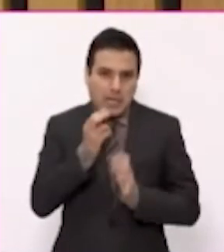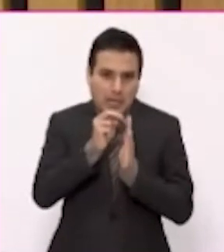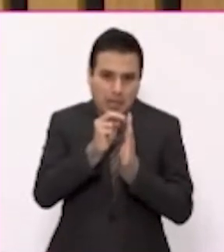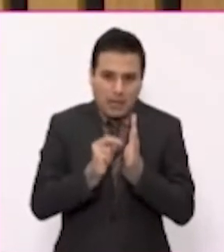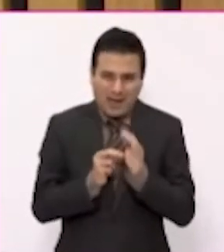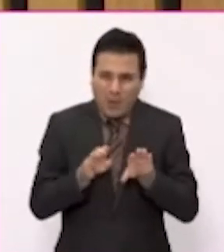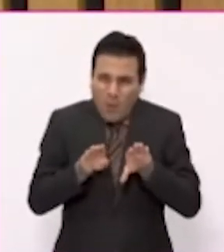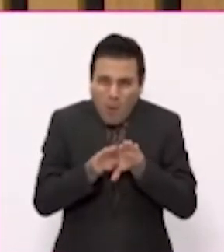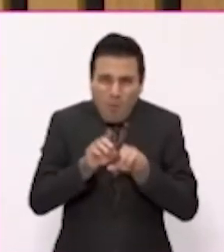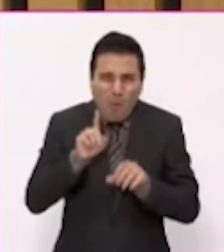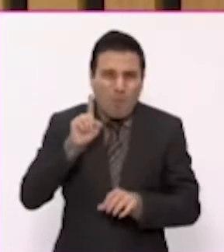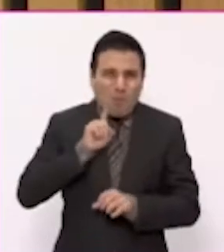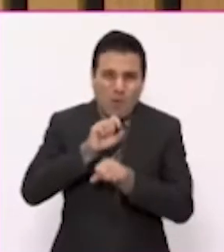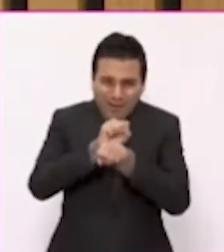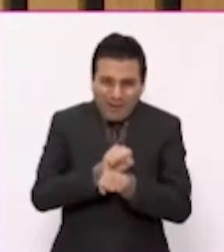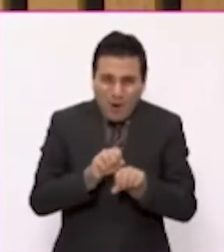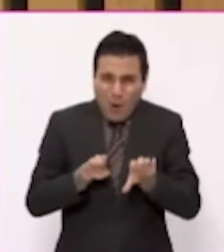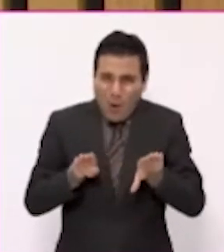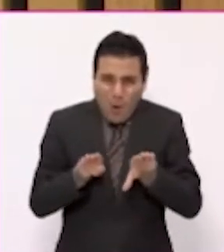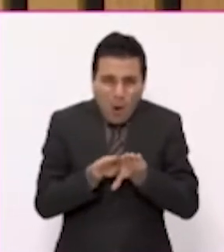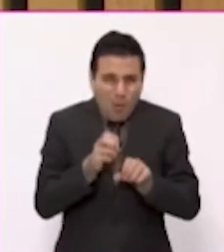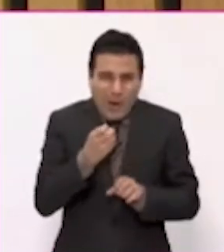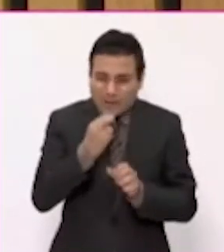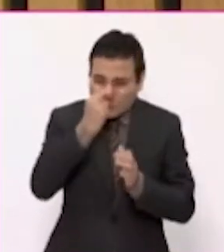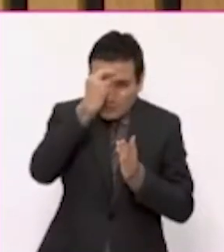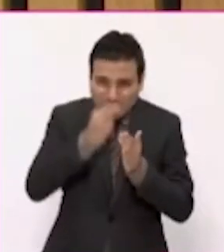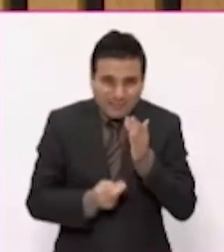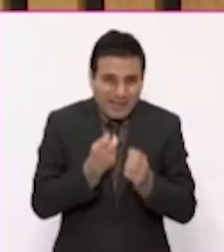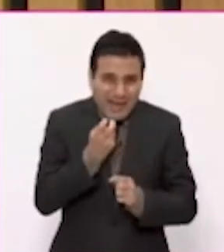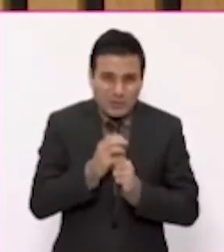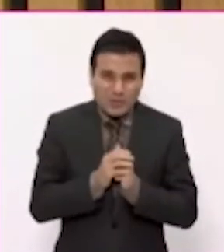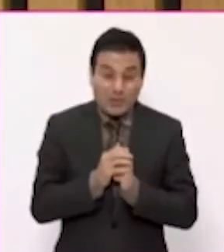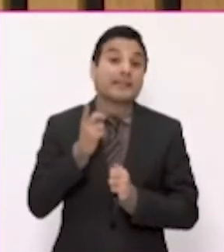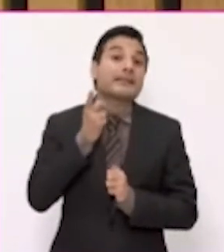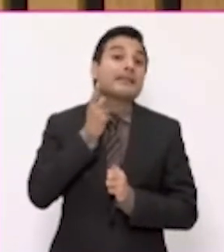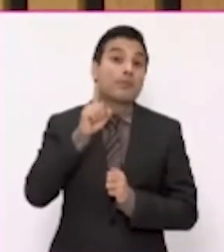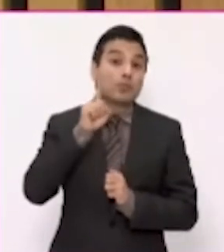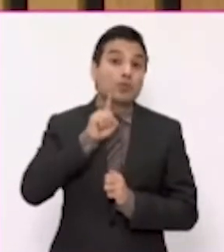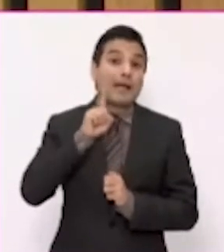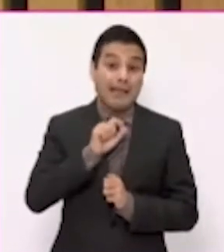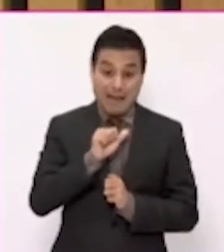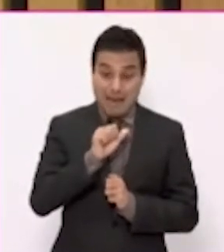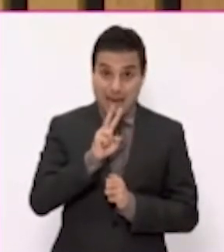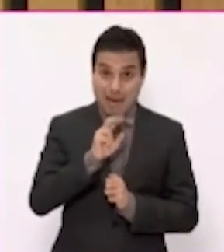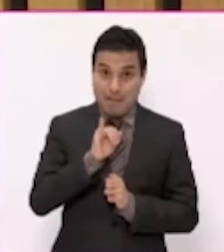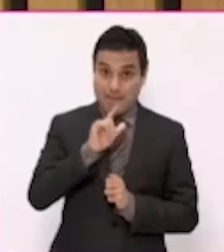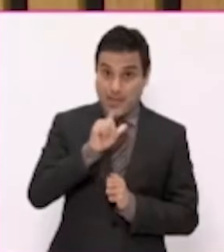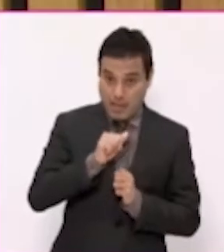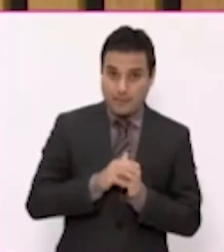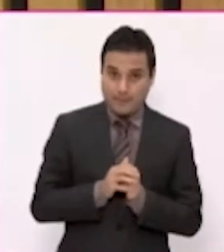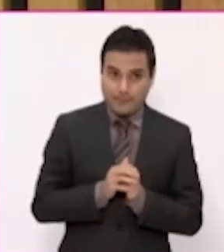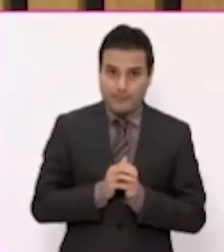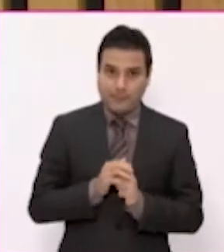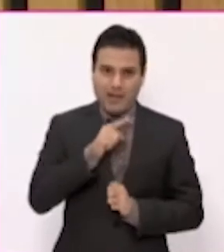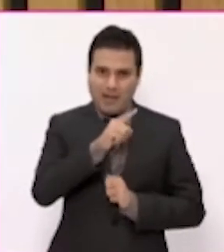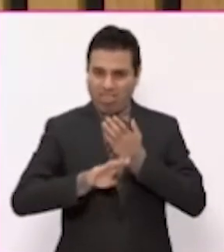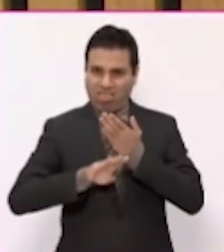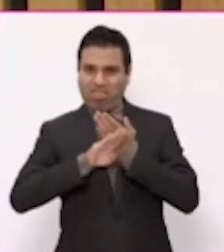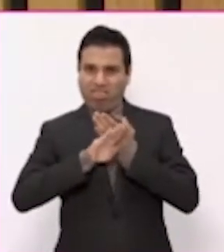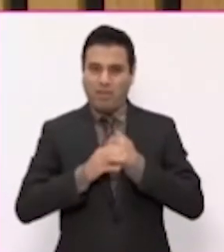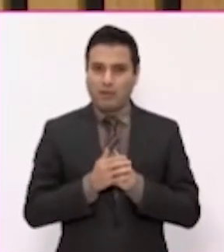esclavitud brutal, bestial, infame, terrible. Y la diputada Dávila, que se duele en mi contra, ha